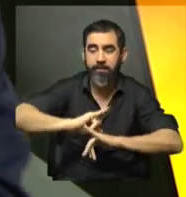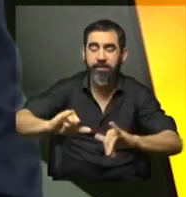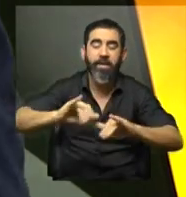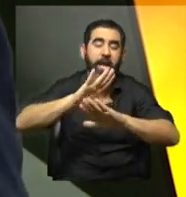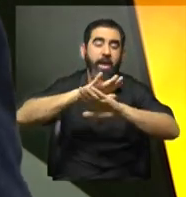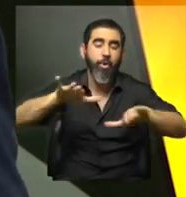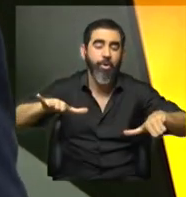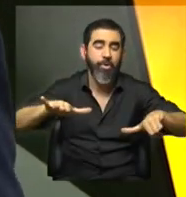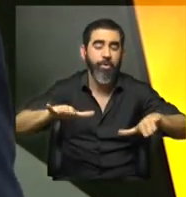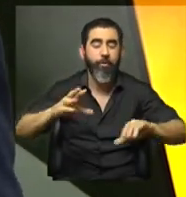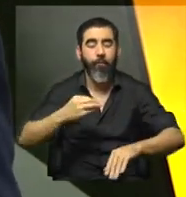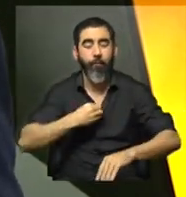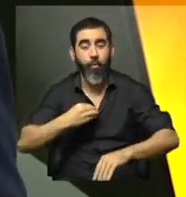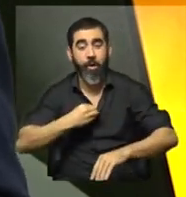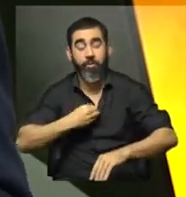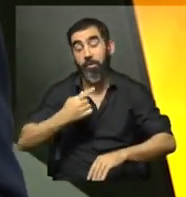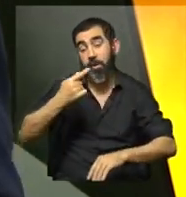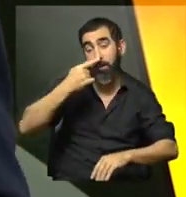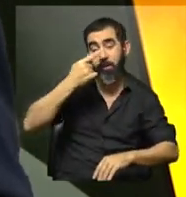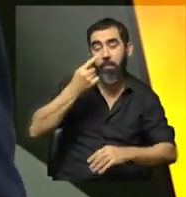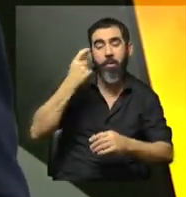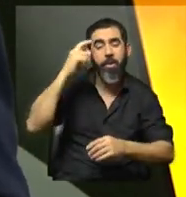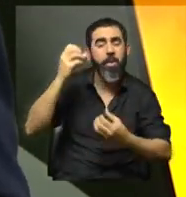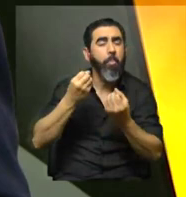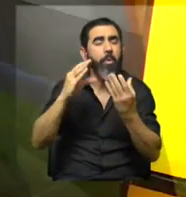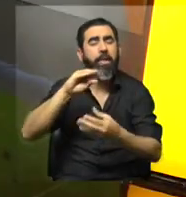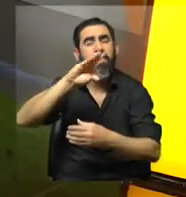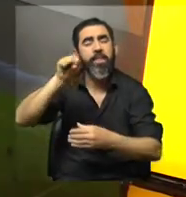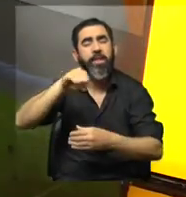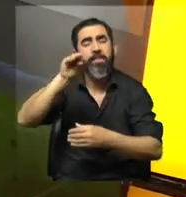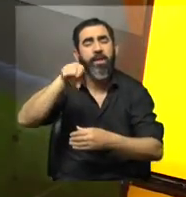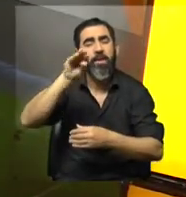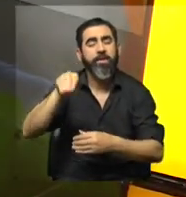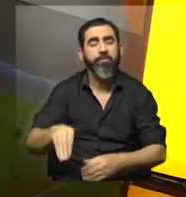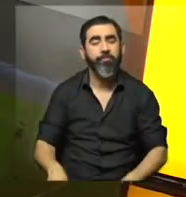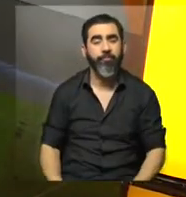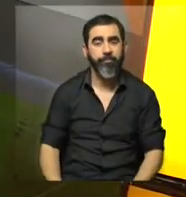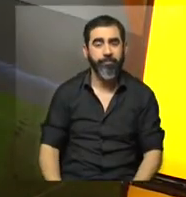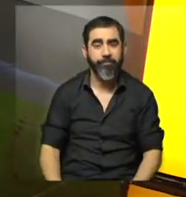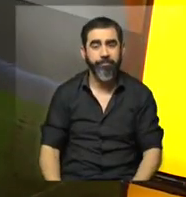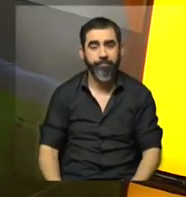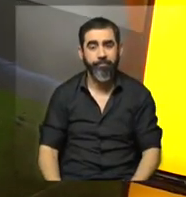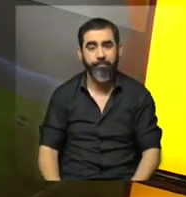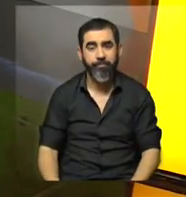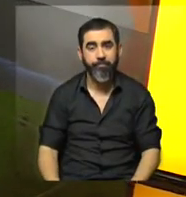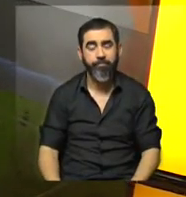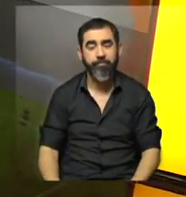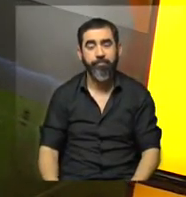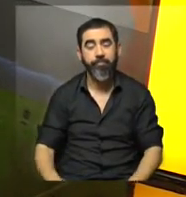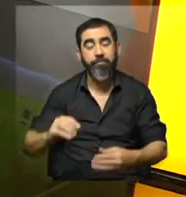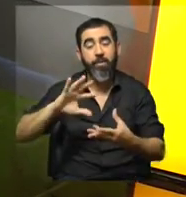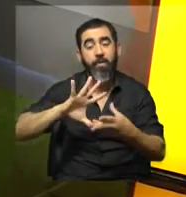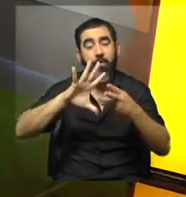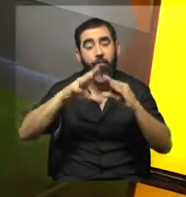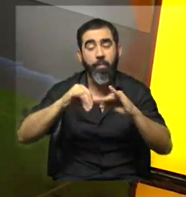chicos, ¿no? Por las vocaciones y el interés. Pero, ¿qué se les ocurrió hacer títeres? Bueno, es una herramienta más para divulgar